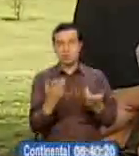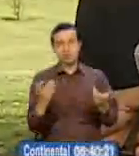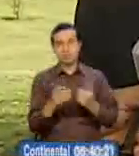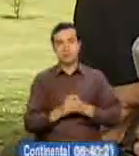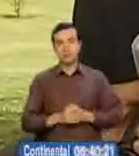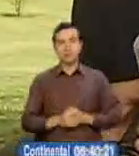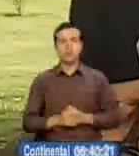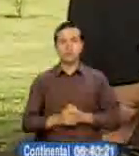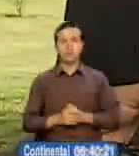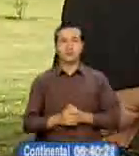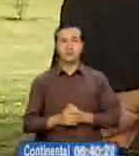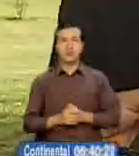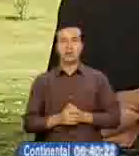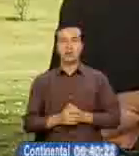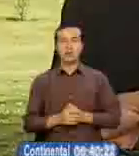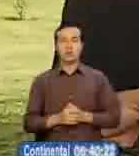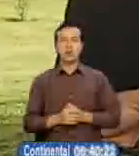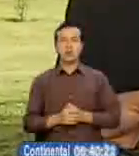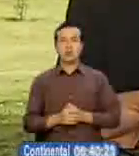vamos